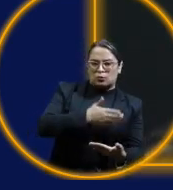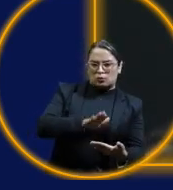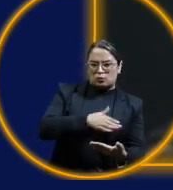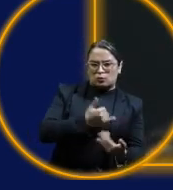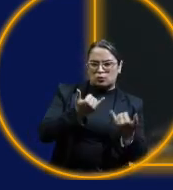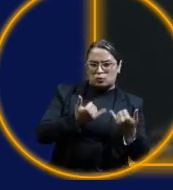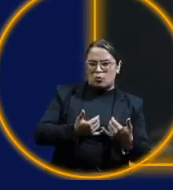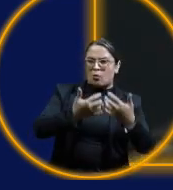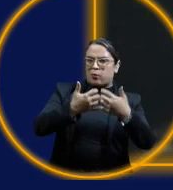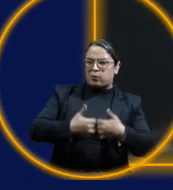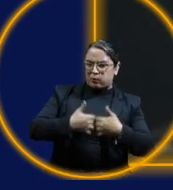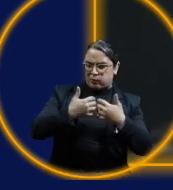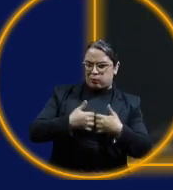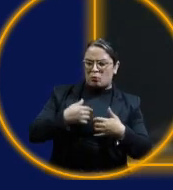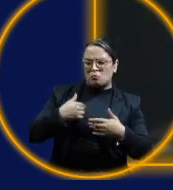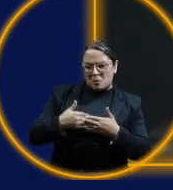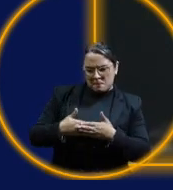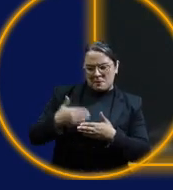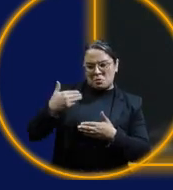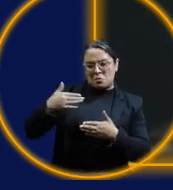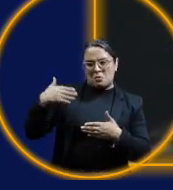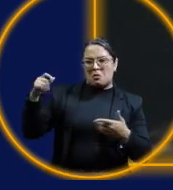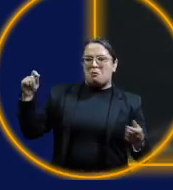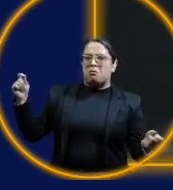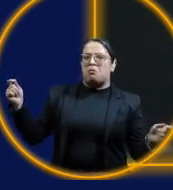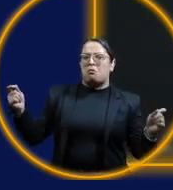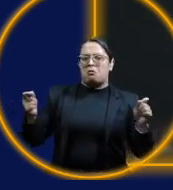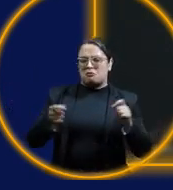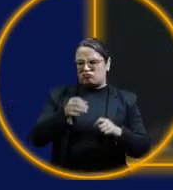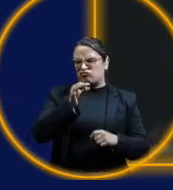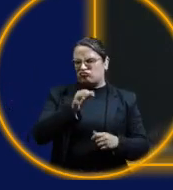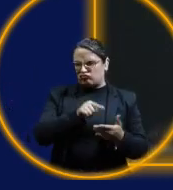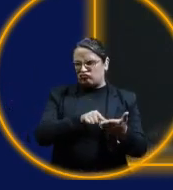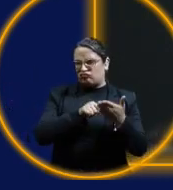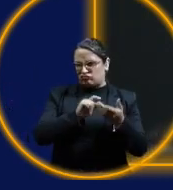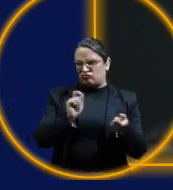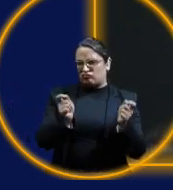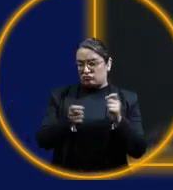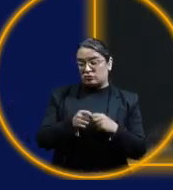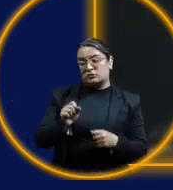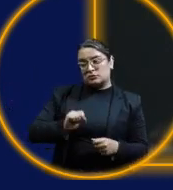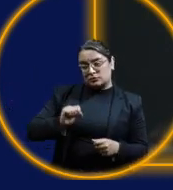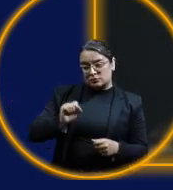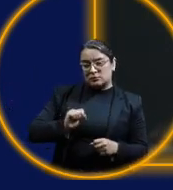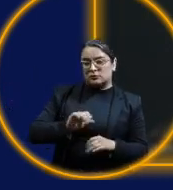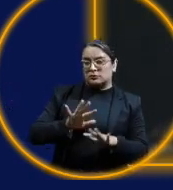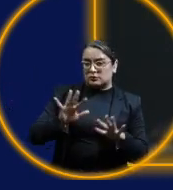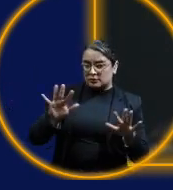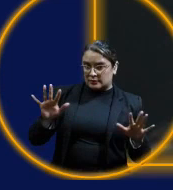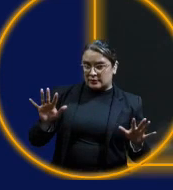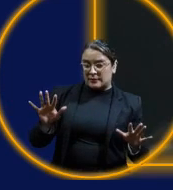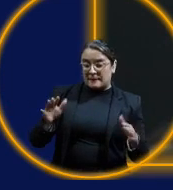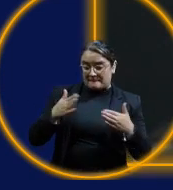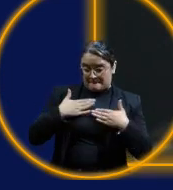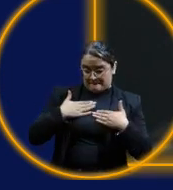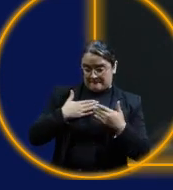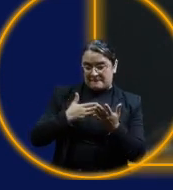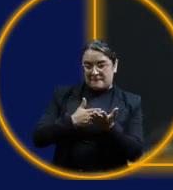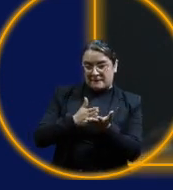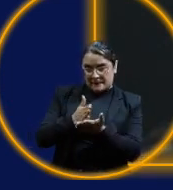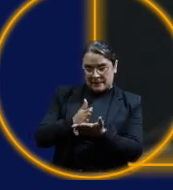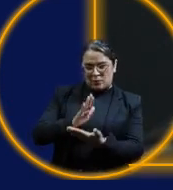industria de la música entre lo que tú comenzaste y lo que ves Ahorita yo estoy seguro que el mundo te ha cambiado mucho sí cambio de yo creo que mi carrera ha